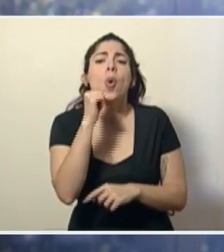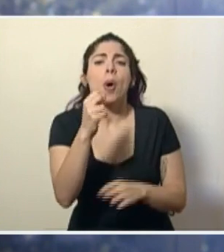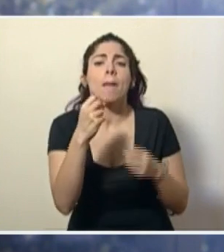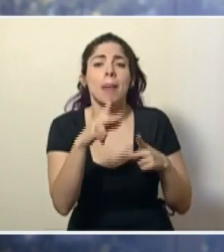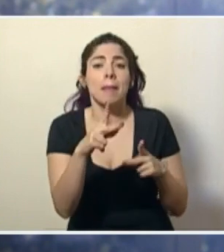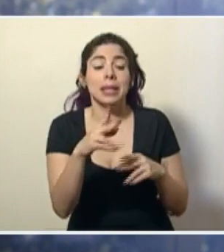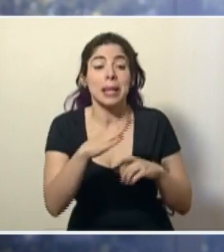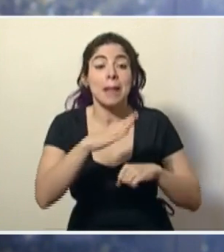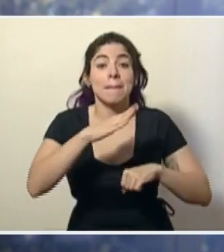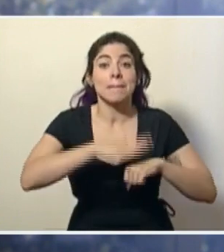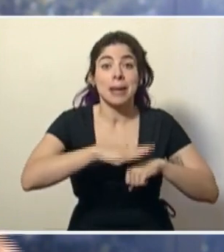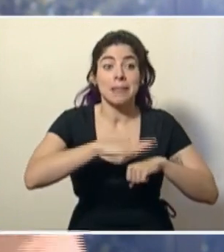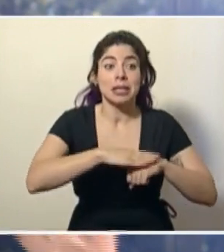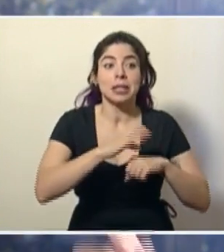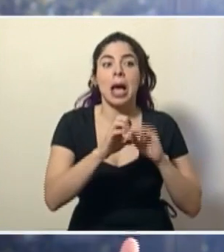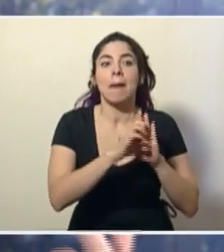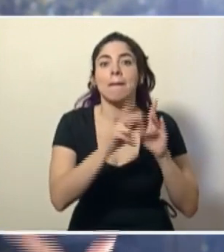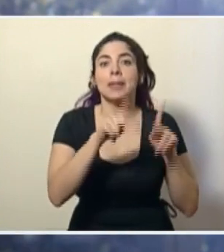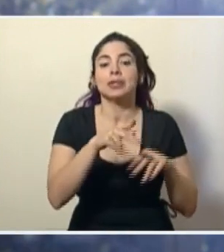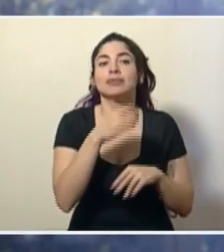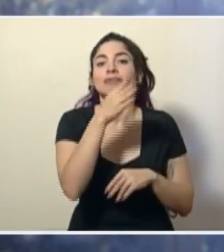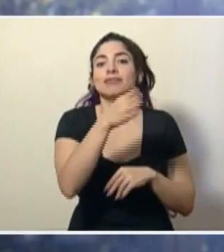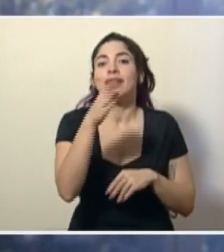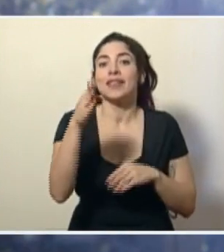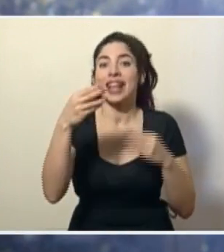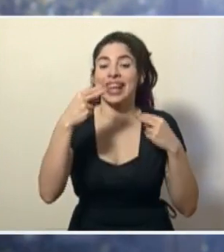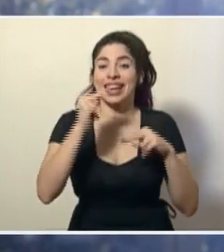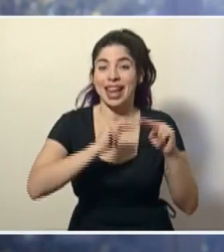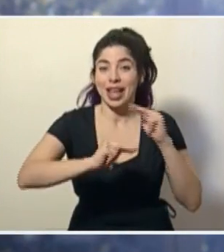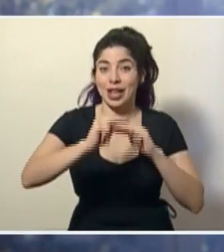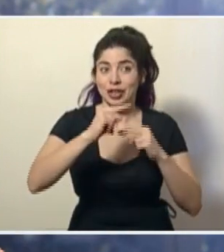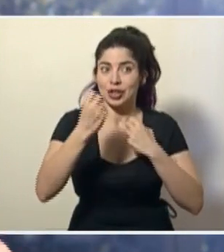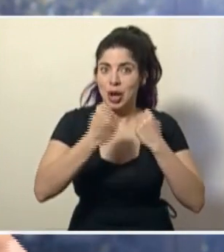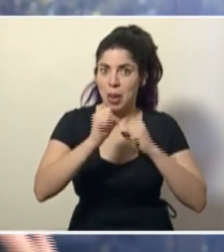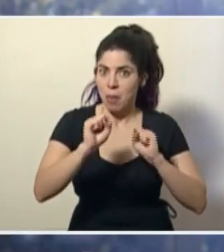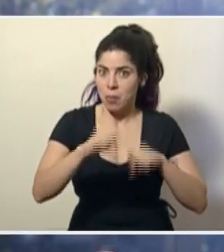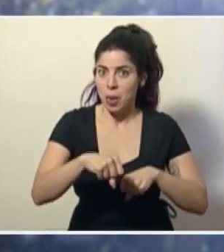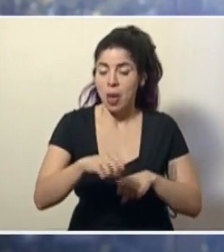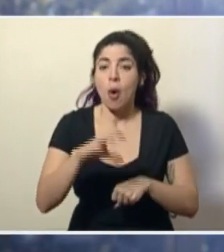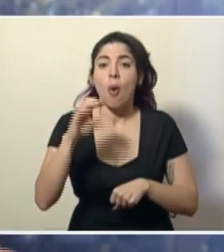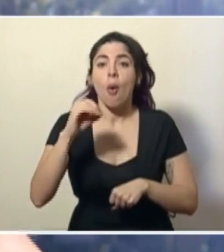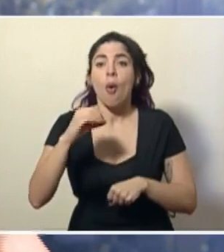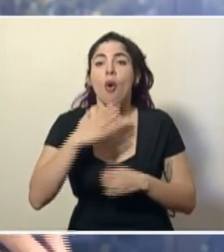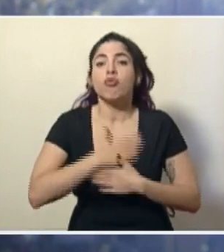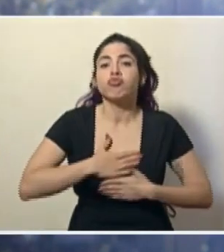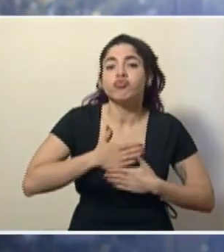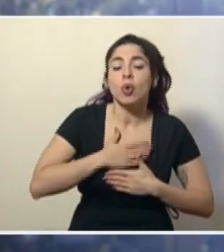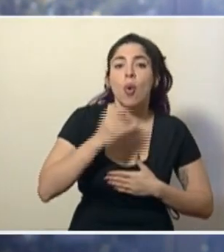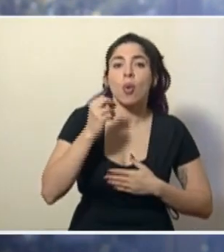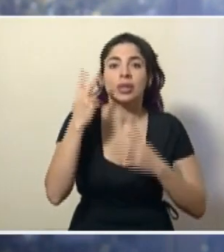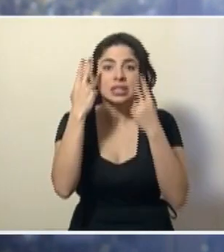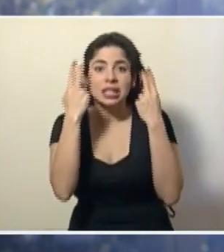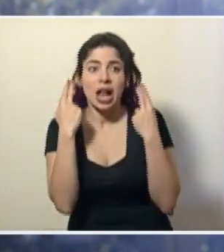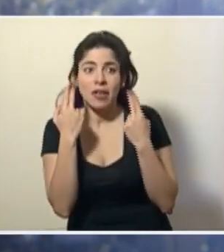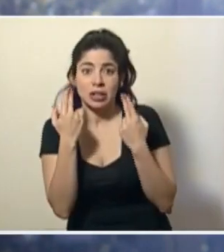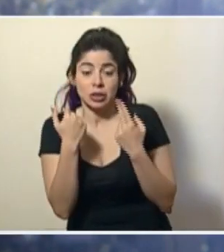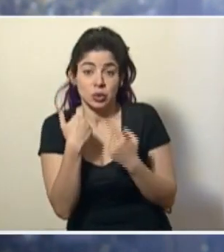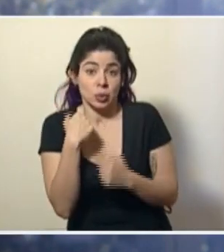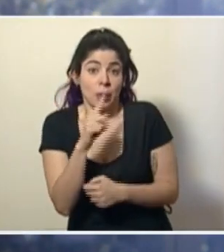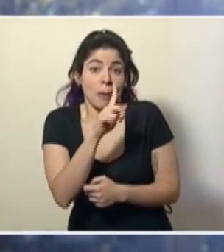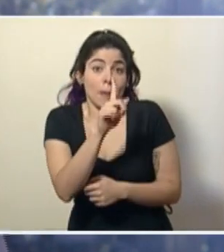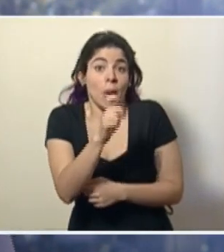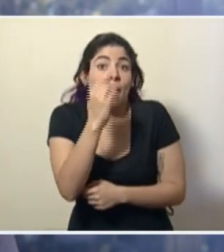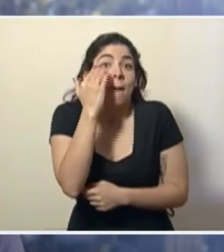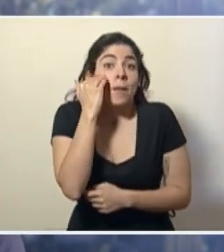de las excepciones que la gente vaya a los comercios que ustedes habilitaron en vehículo, o a asuntos de ocio, o a un salón de belleza? Se lo pregunto